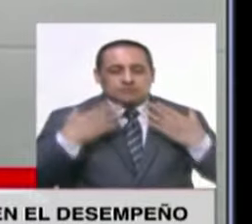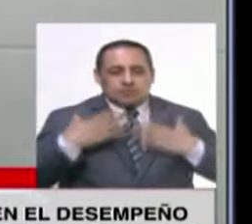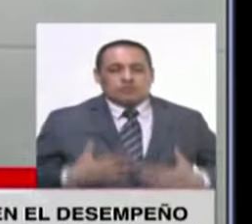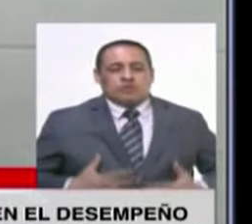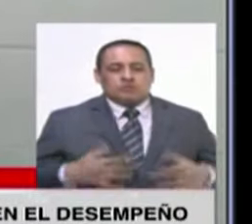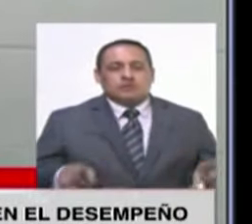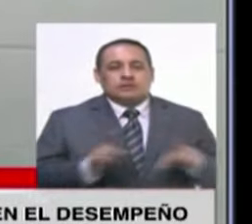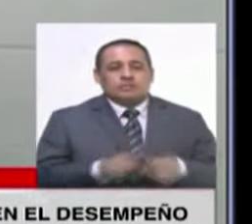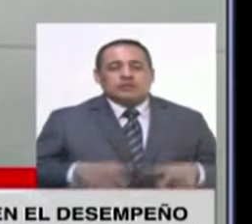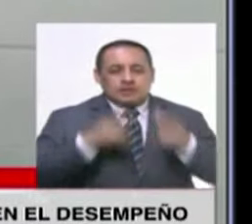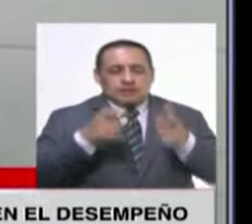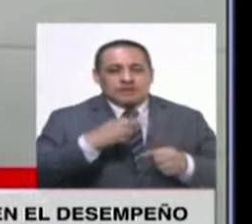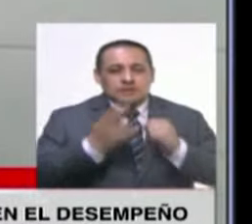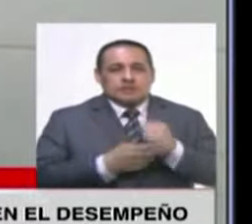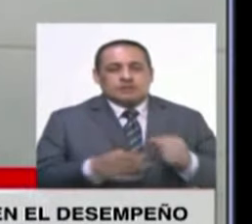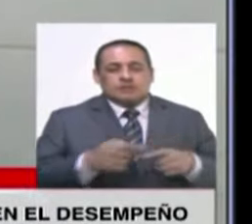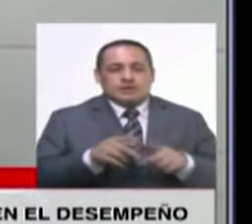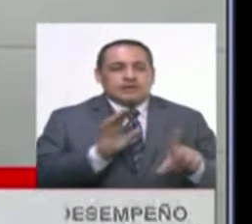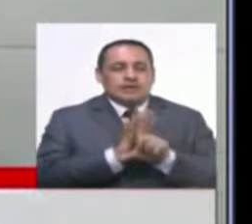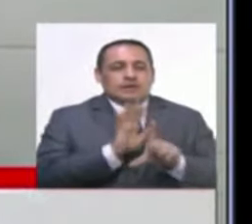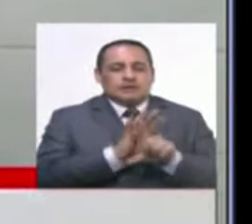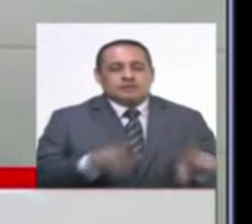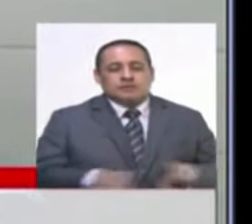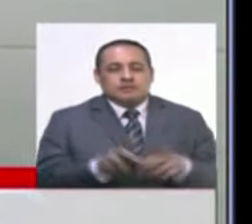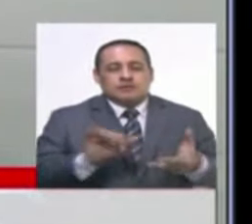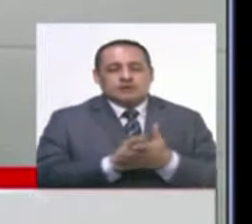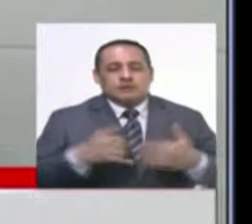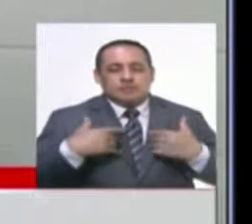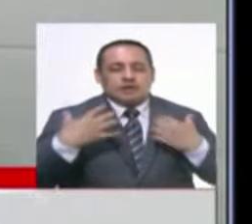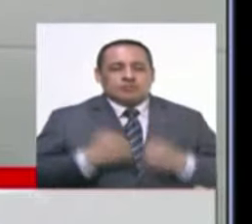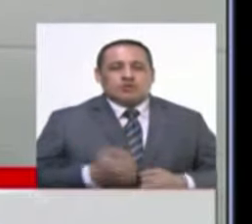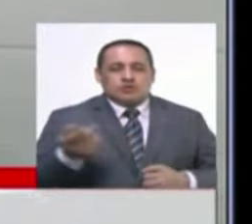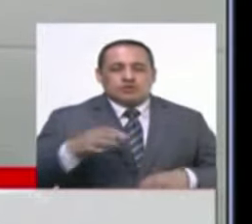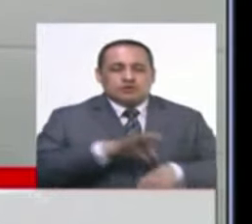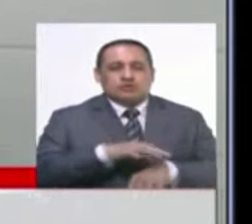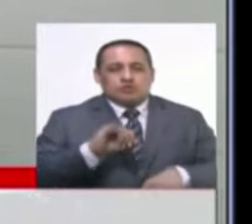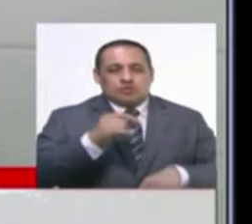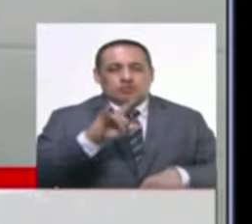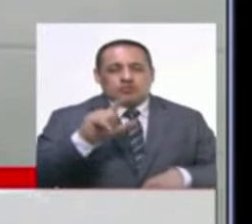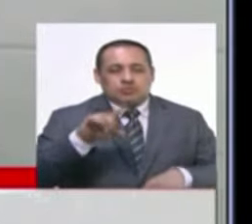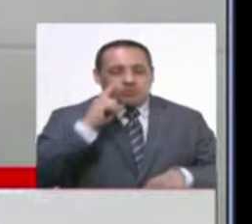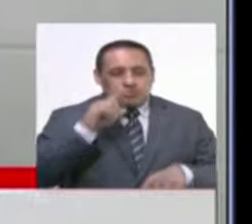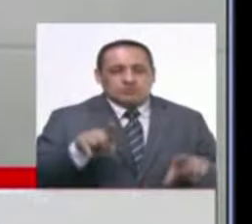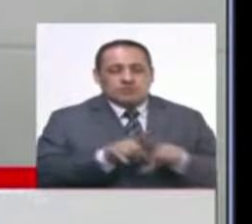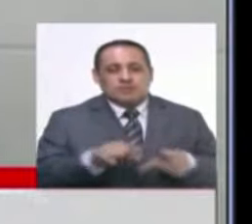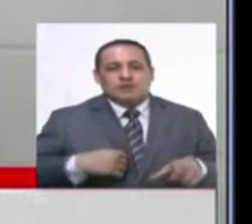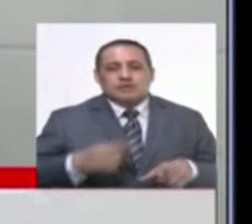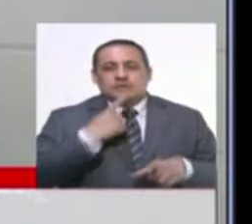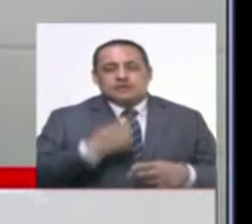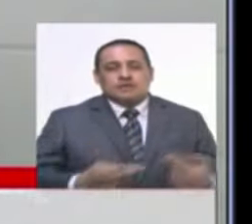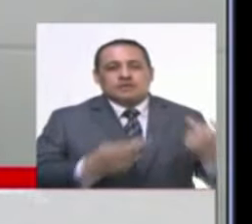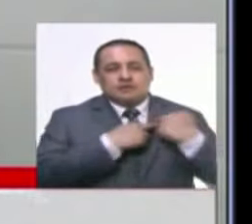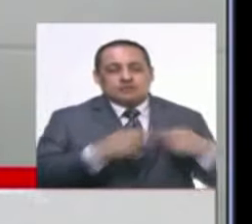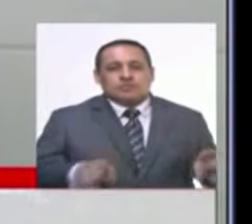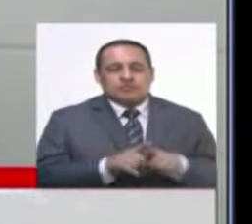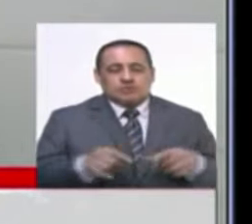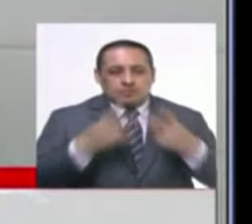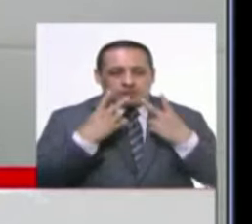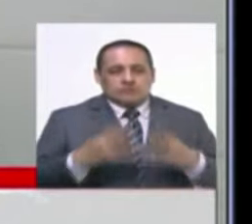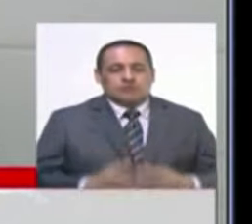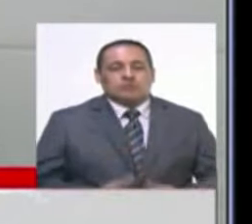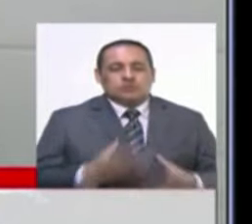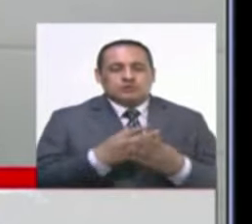y garantizar mi seguridad jurídica, que mi abogado, el doctor Julio Rodríguez, se está encargando de velar por